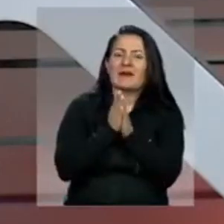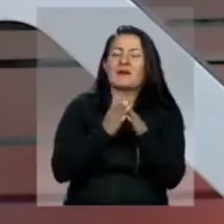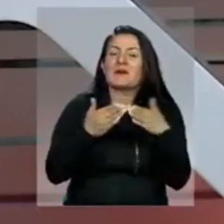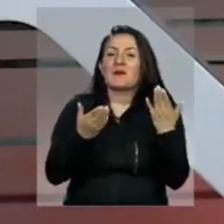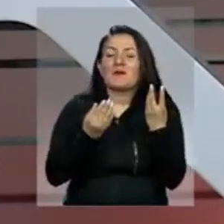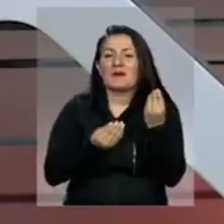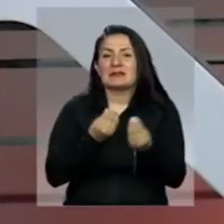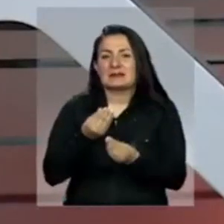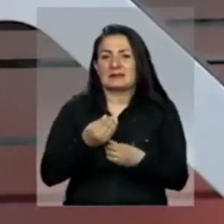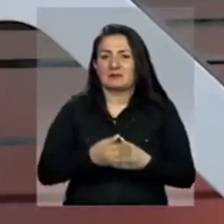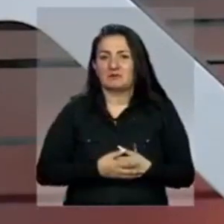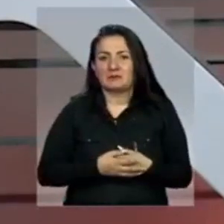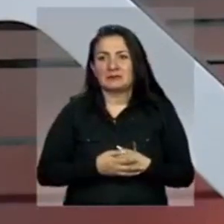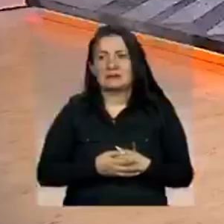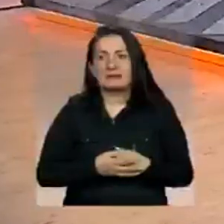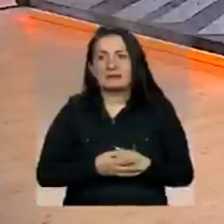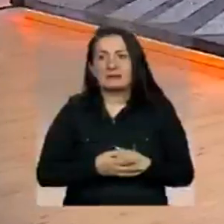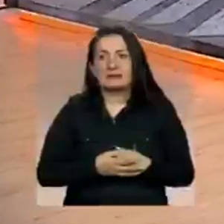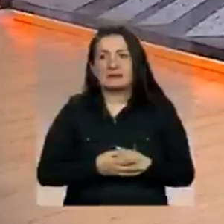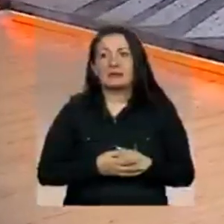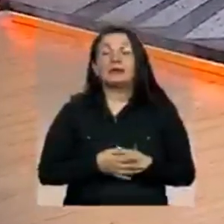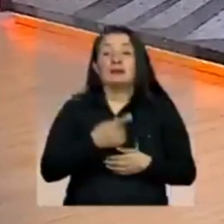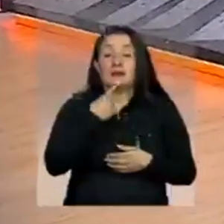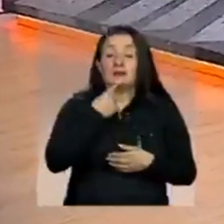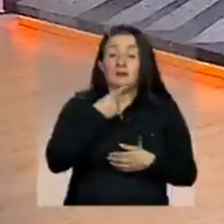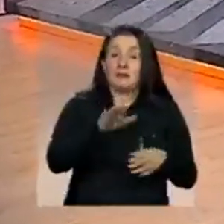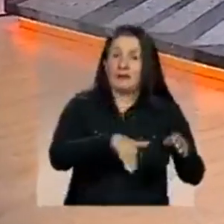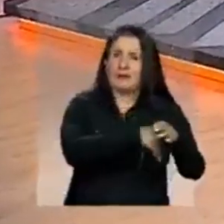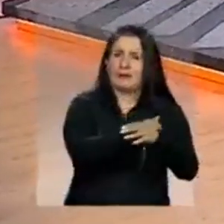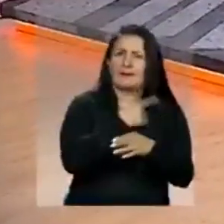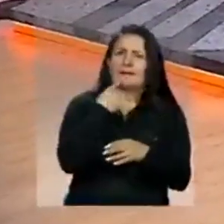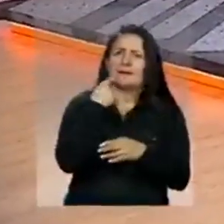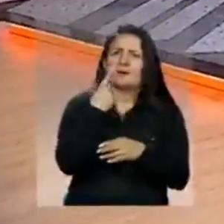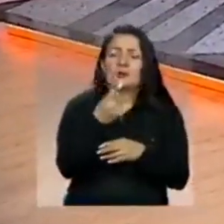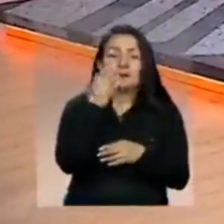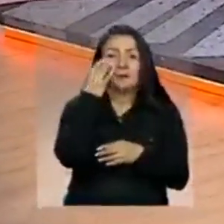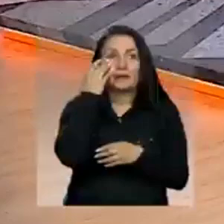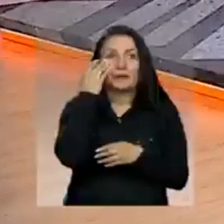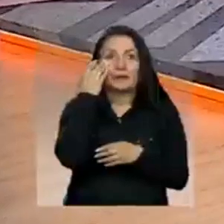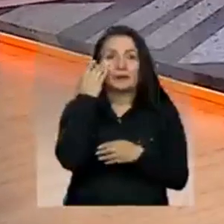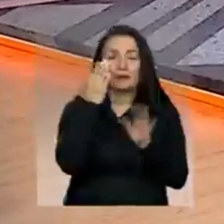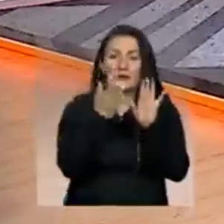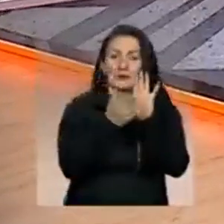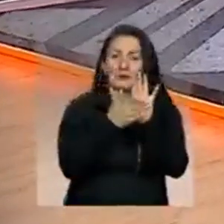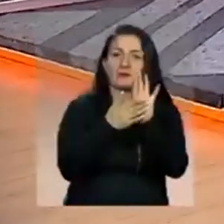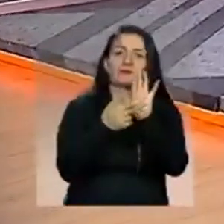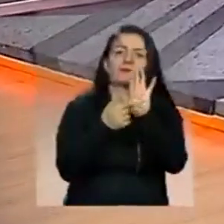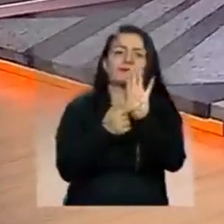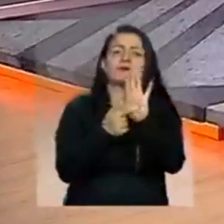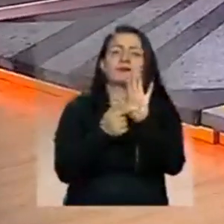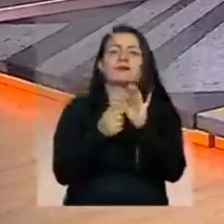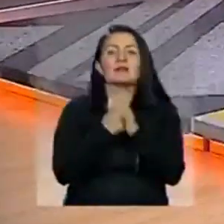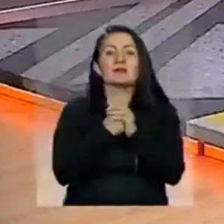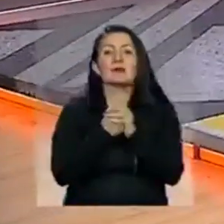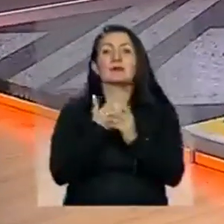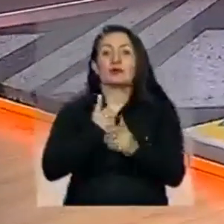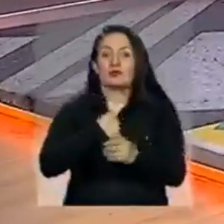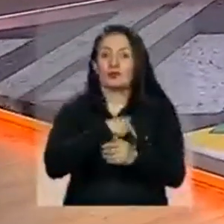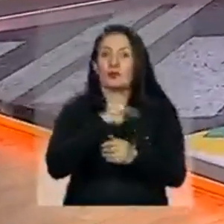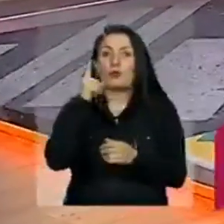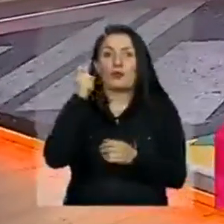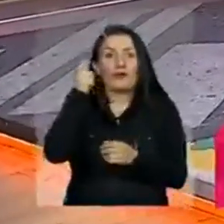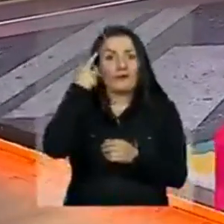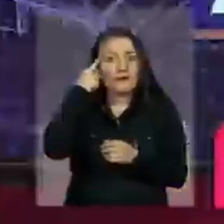las cosas. Pues la misma ministra acaba de decirlo en la nota que acabamos de ver. Estamos acabando un